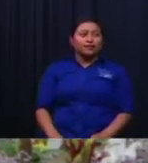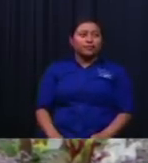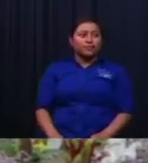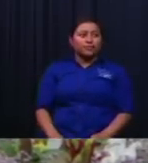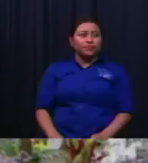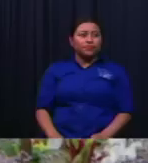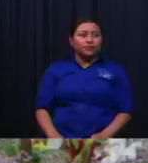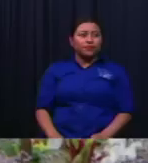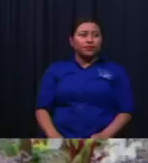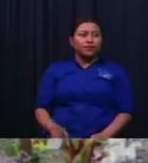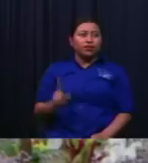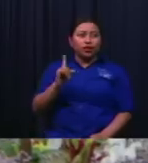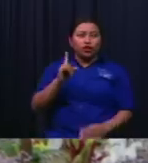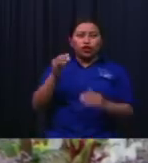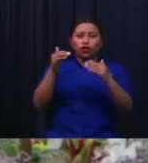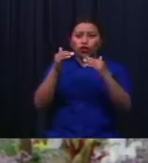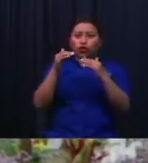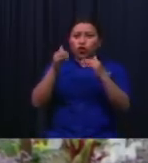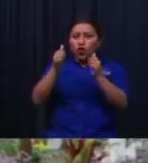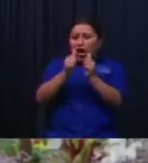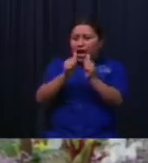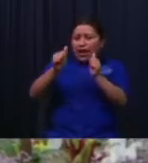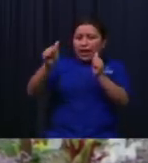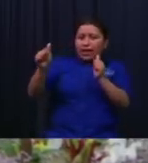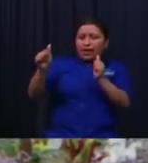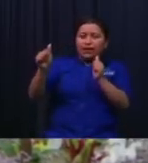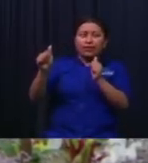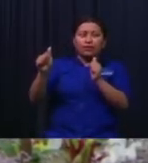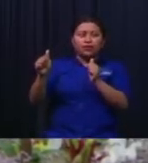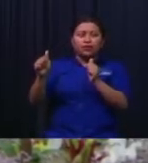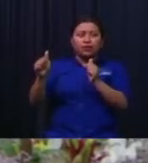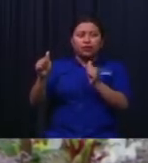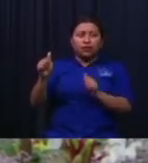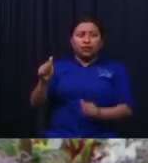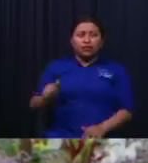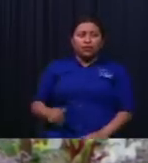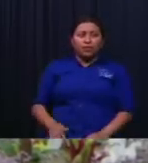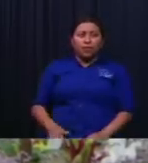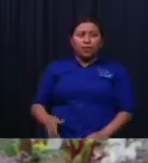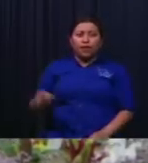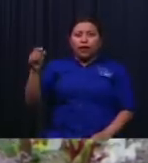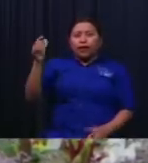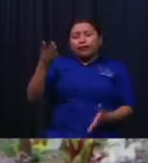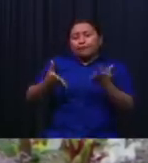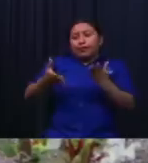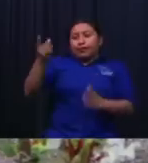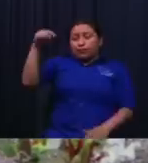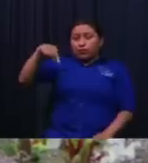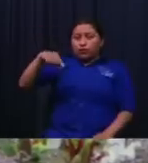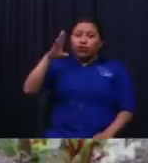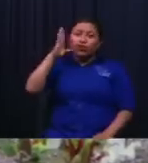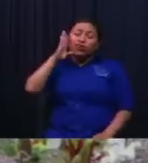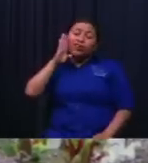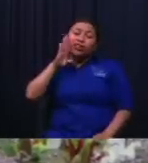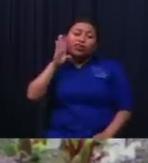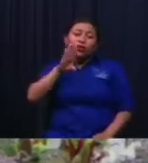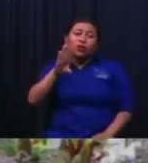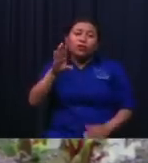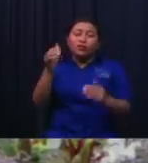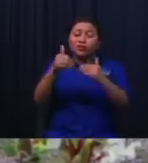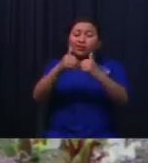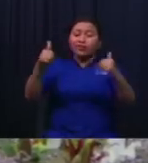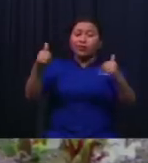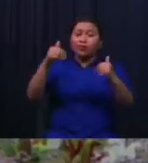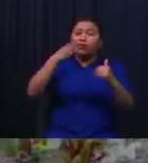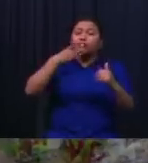rebelión. Pero va a regresar. Lo van a traer con lazos de amor. Porque se le sembró, porque